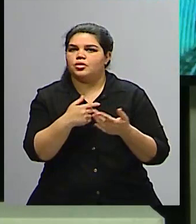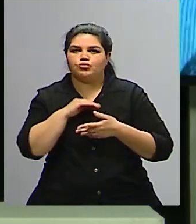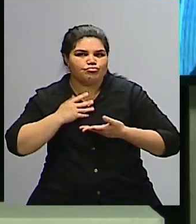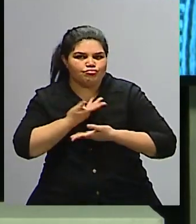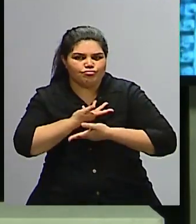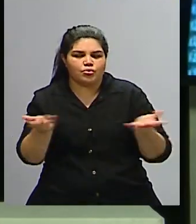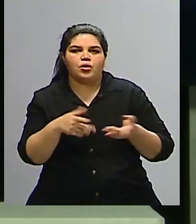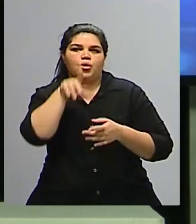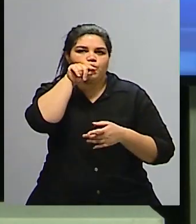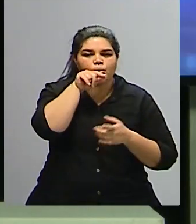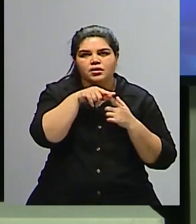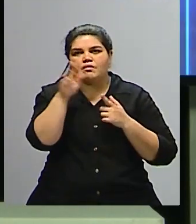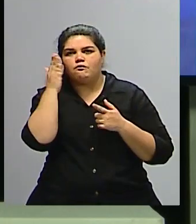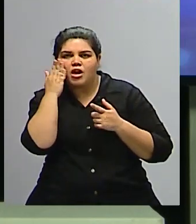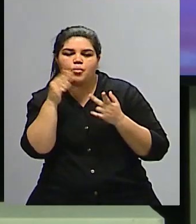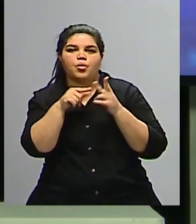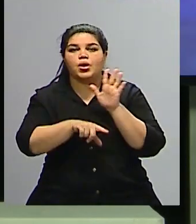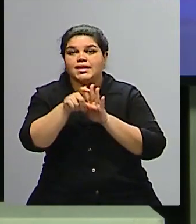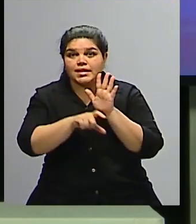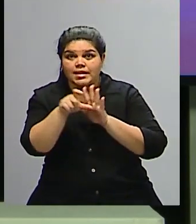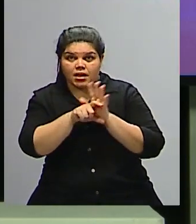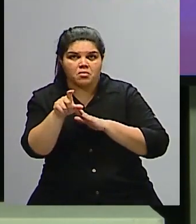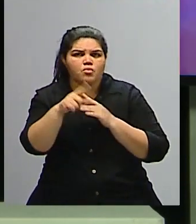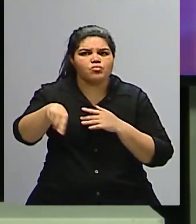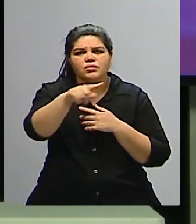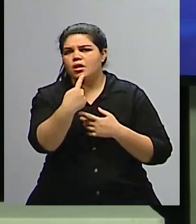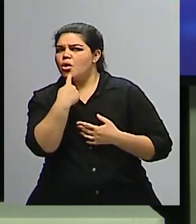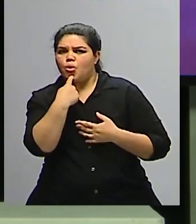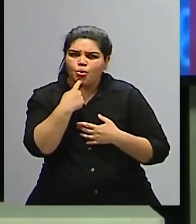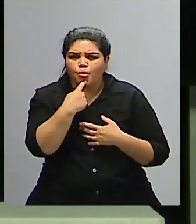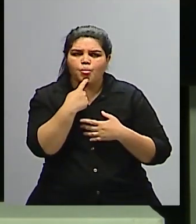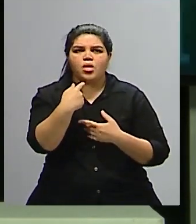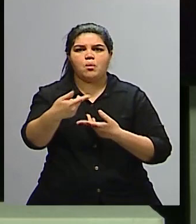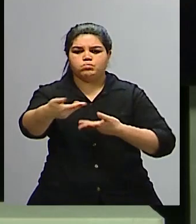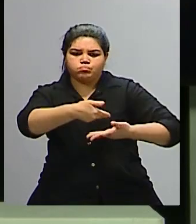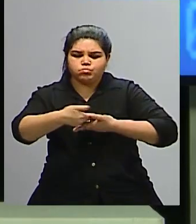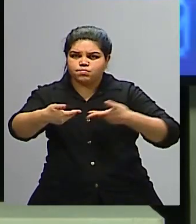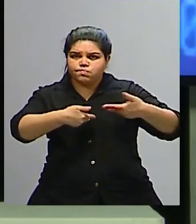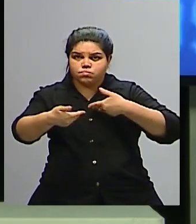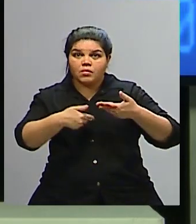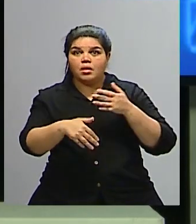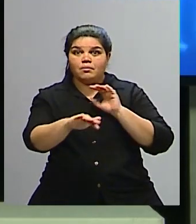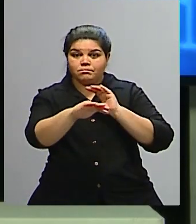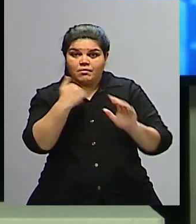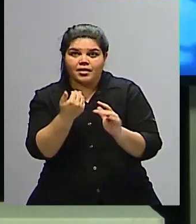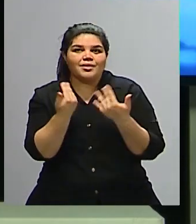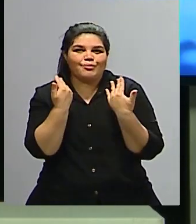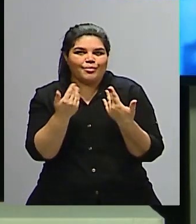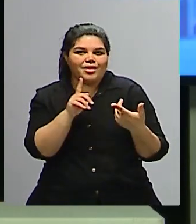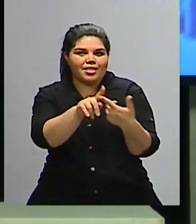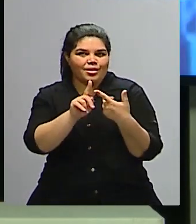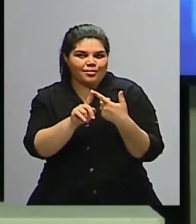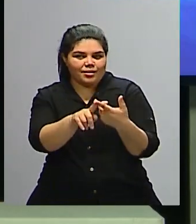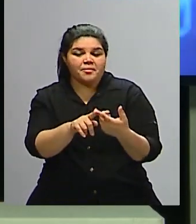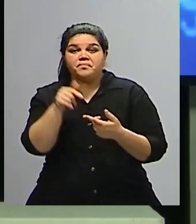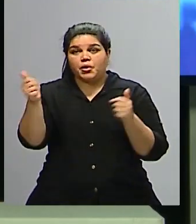lados, en Twitter, en Facebook y en Instagram. Si tienen alguna inquietud, nos quieren proponer algún tema, lo pueden hacer. Seguimos con Víctor